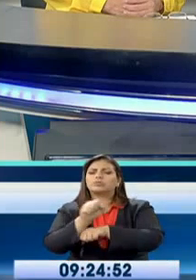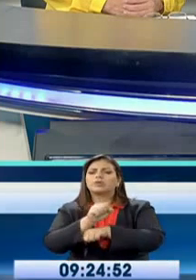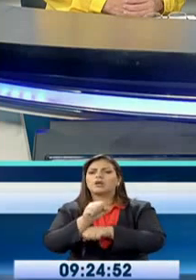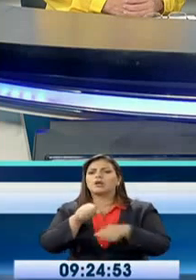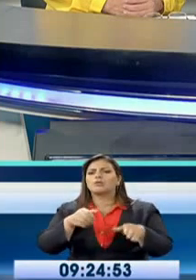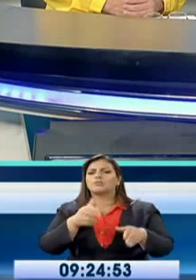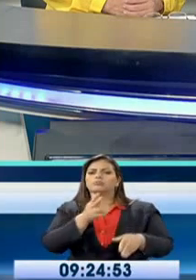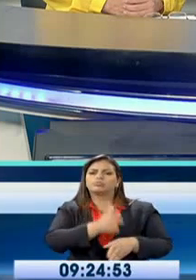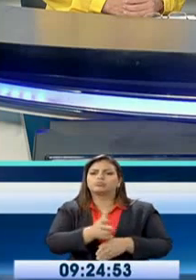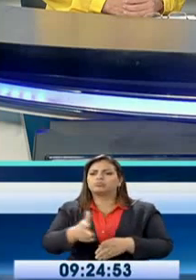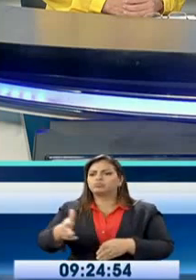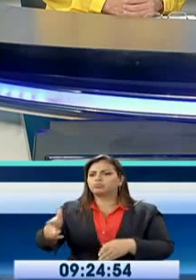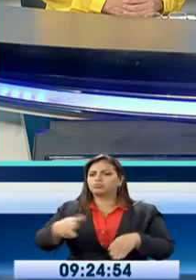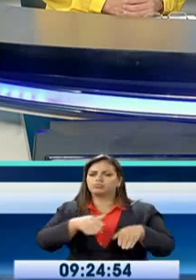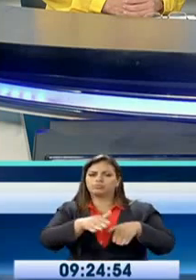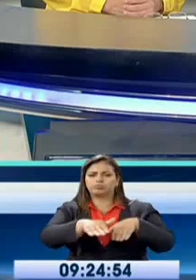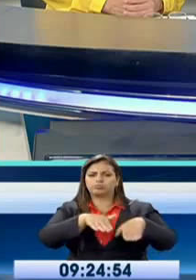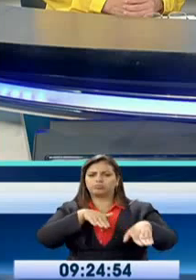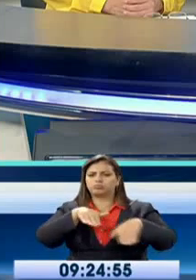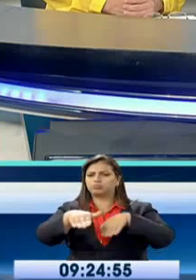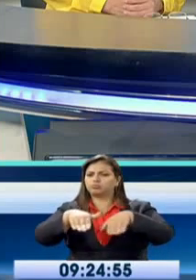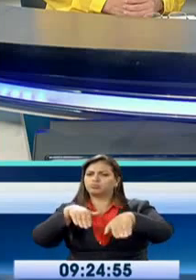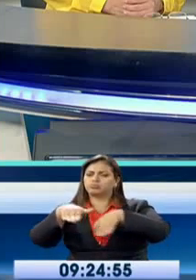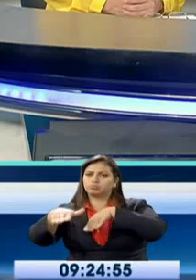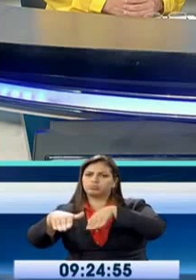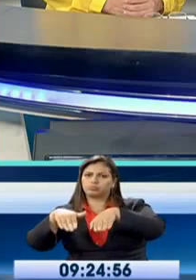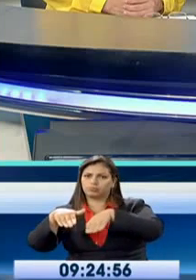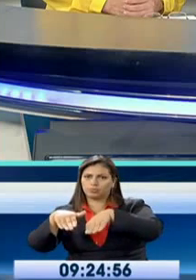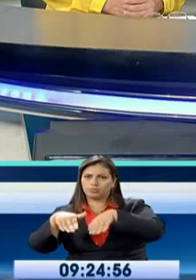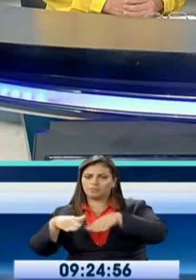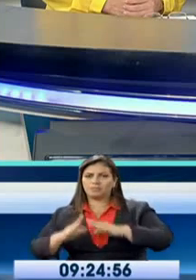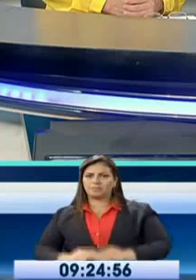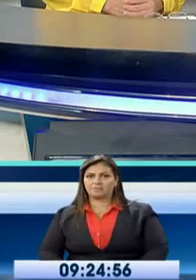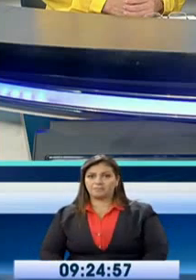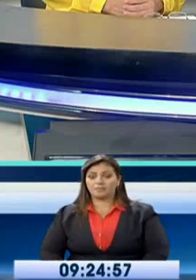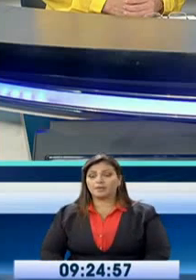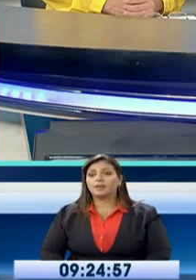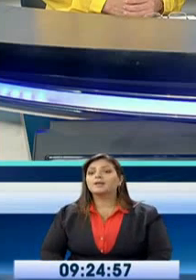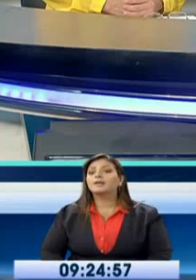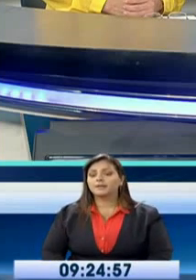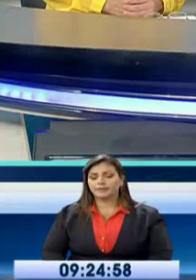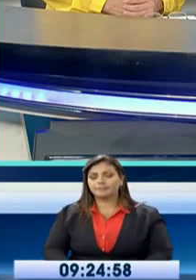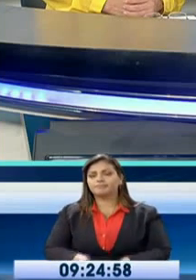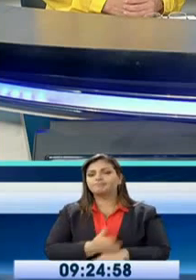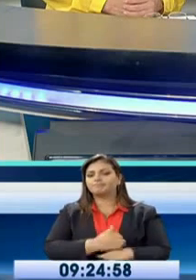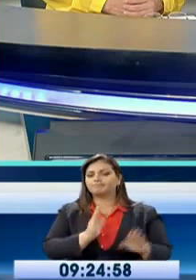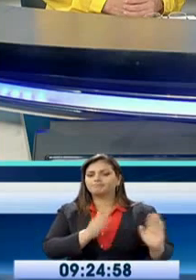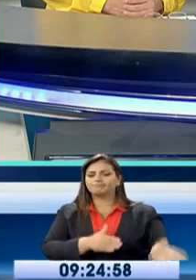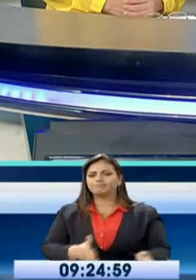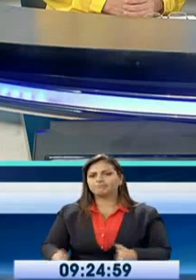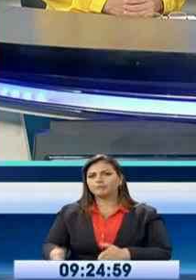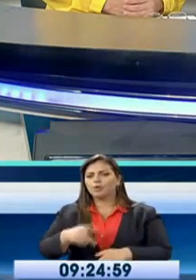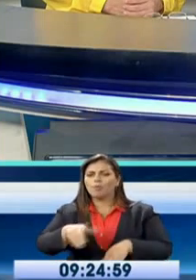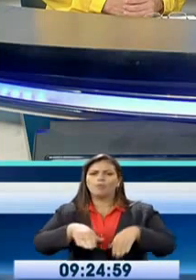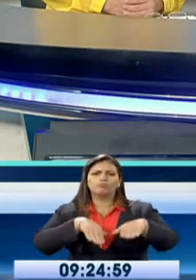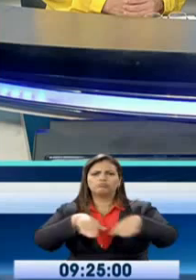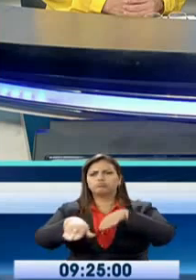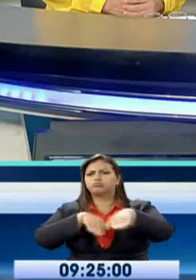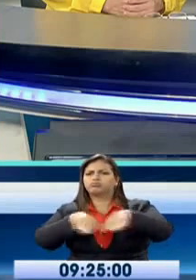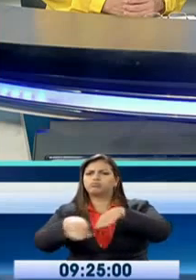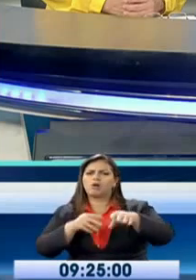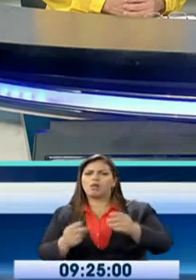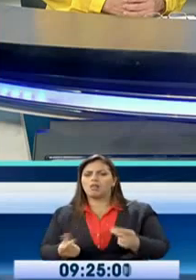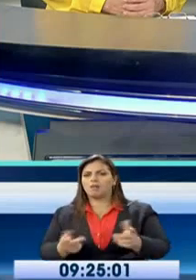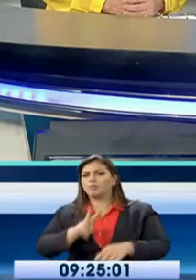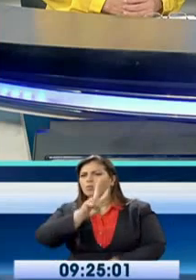Eso daría paso, Luxiola, a que 2.000 vehículos aproximadamente en una hora circulen rápido por ahí, por esa